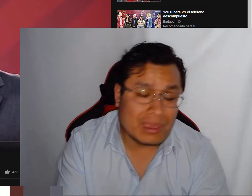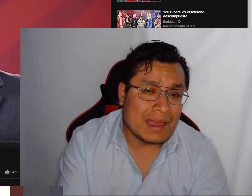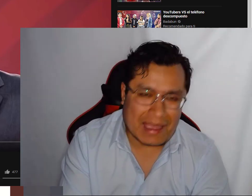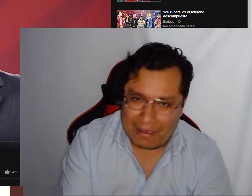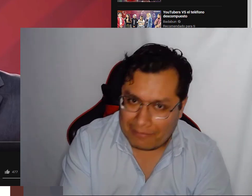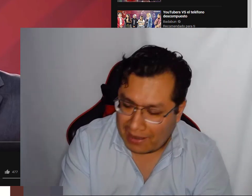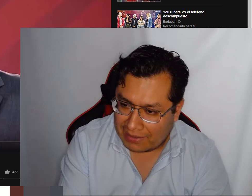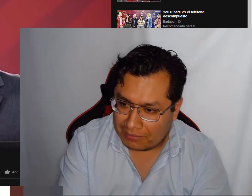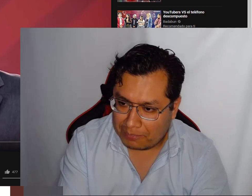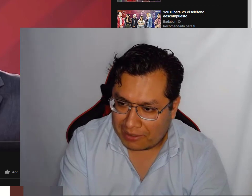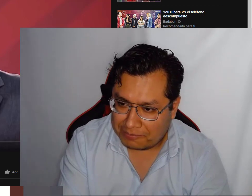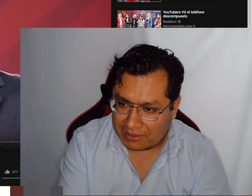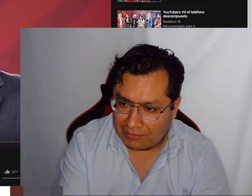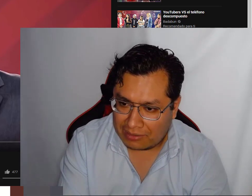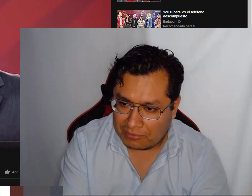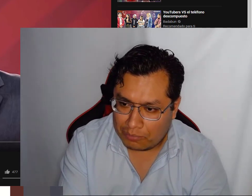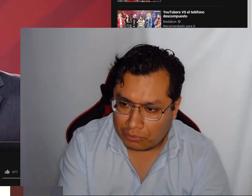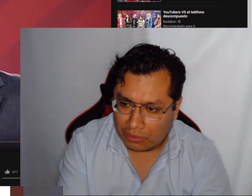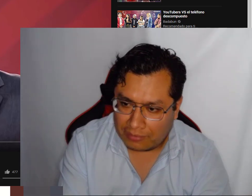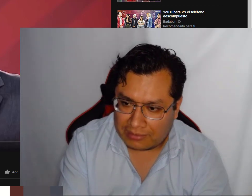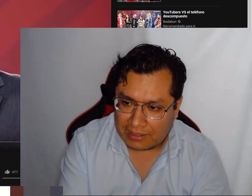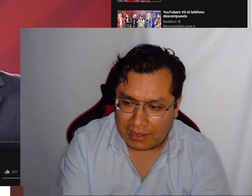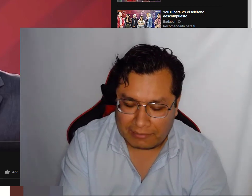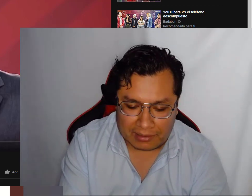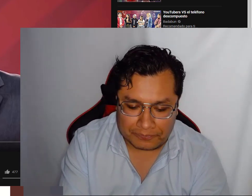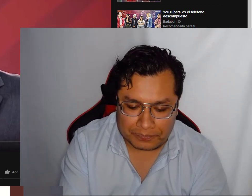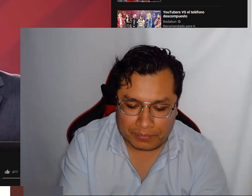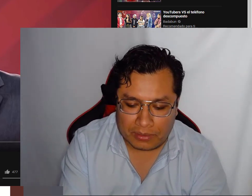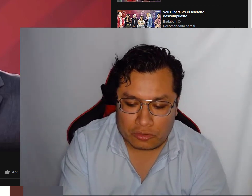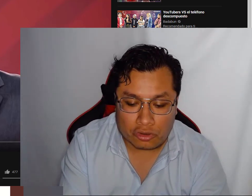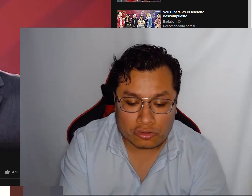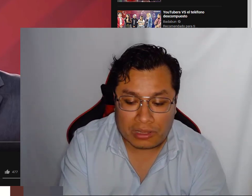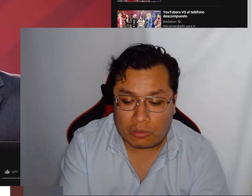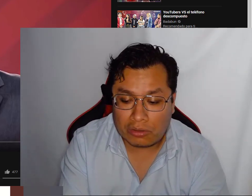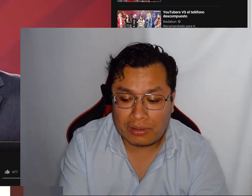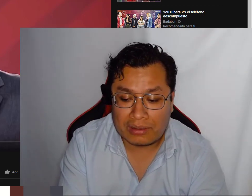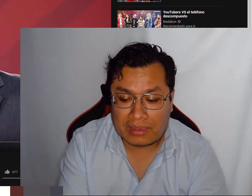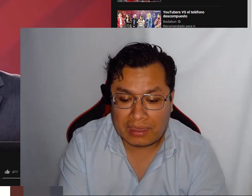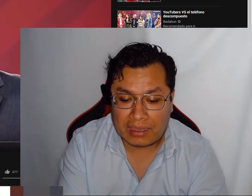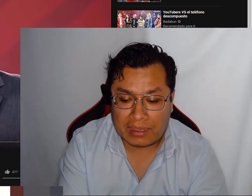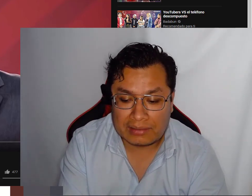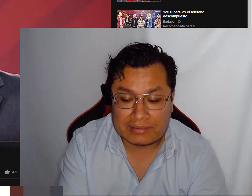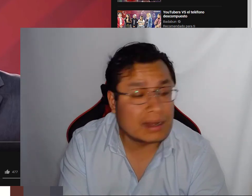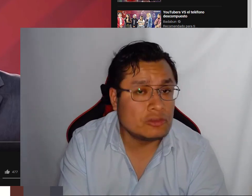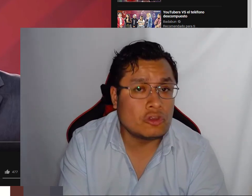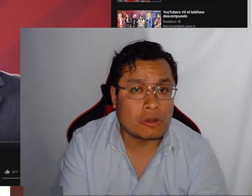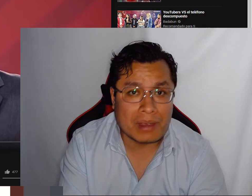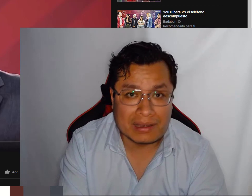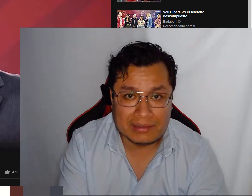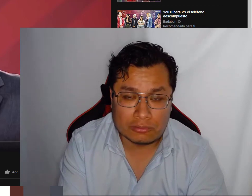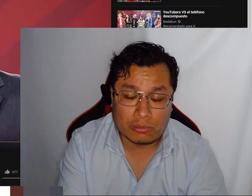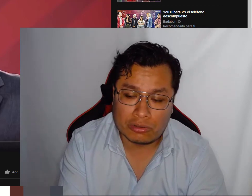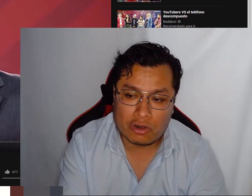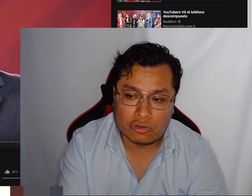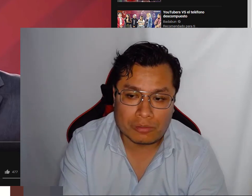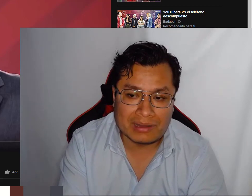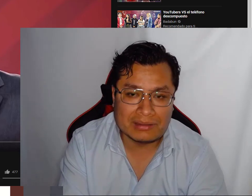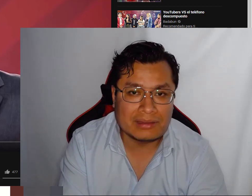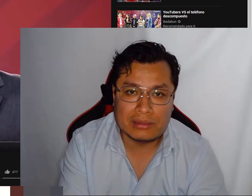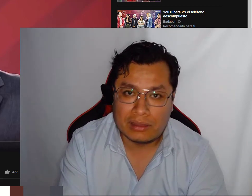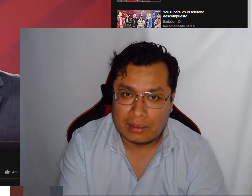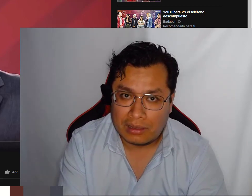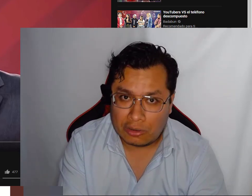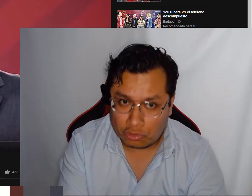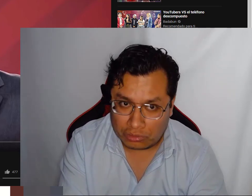voy a hablar de mi perspectiva y de mi punto de vista a ver yo estoy de acuerdo de que salgan normalistas bueno que los